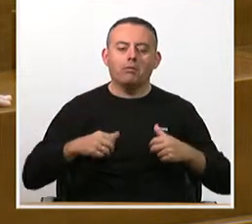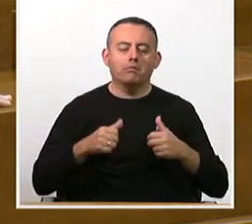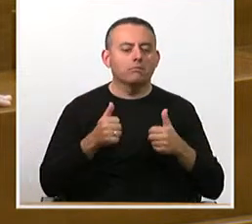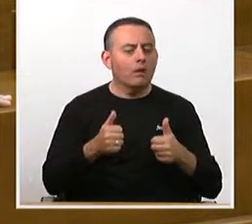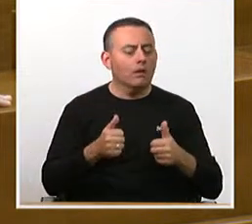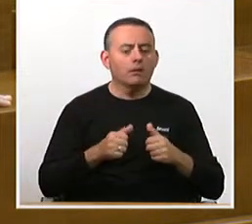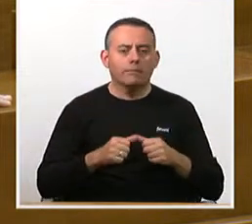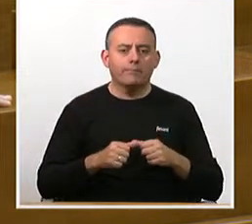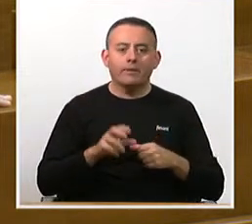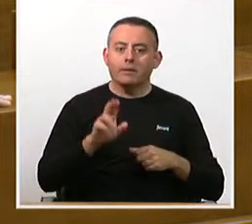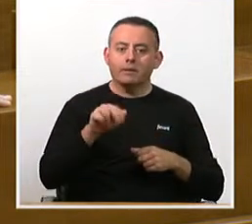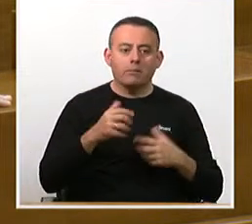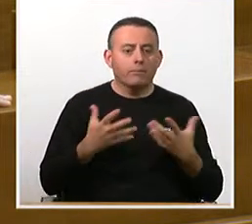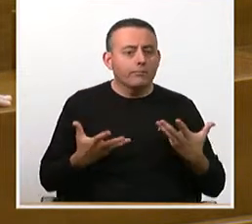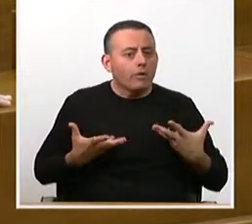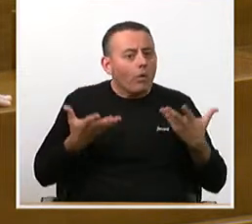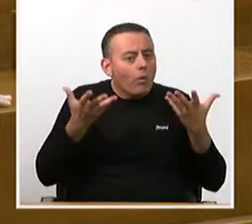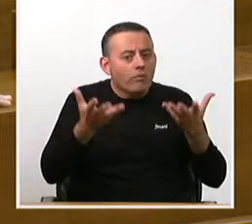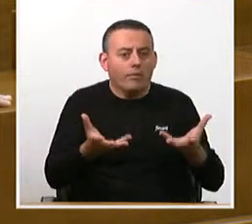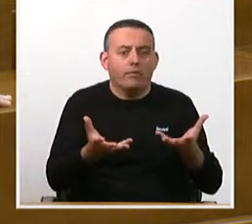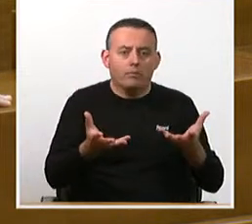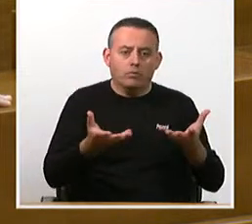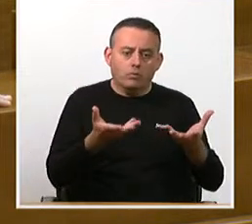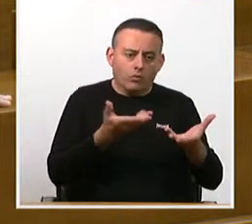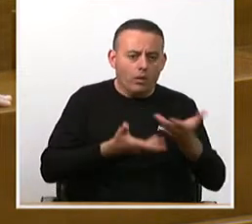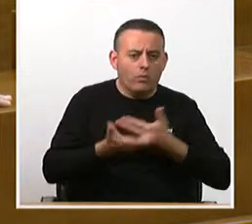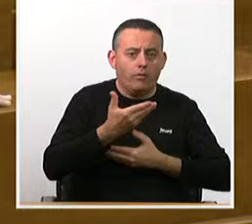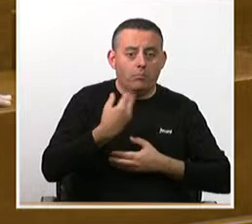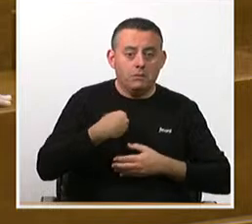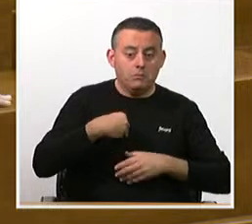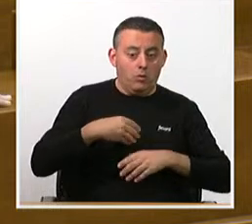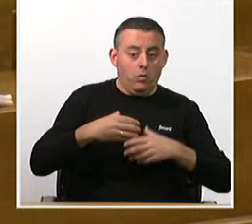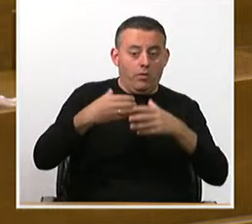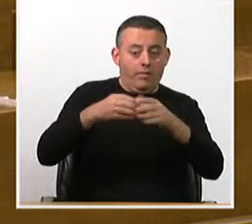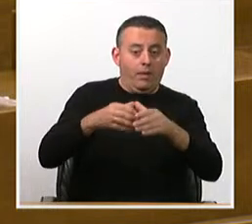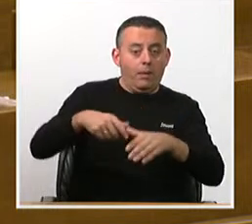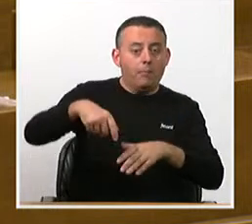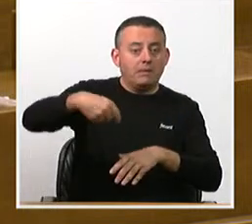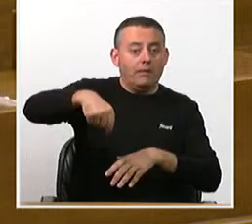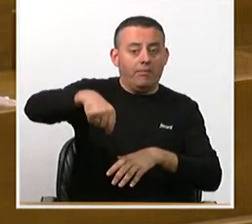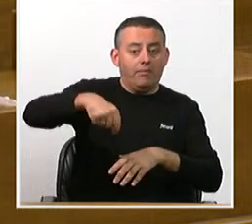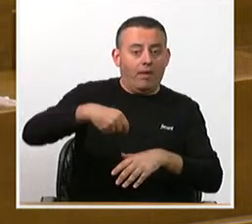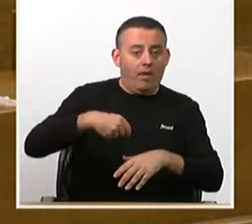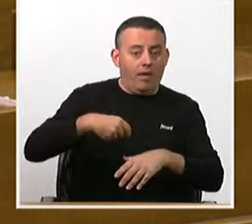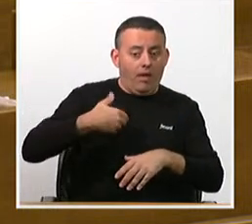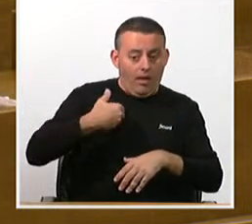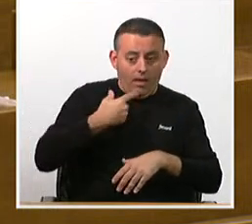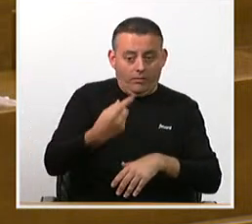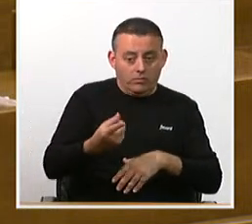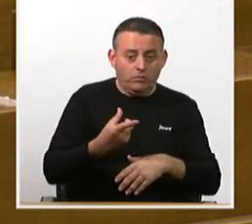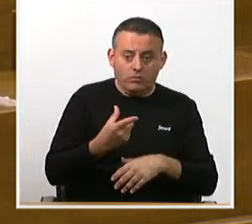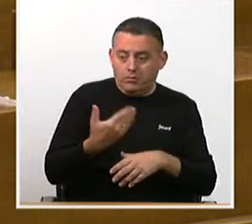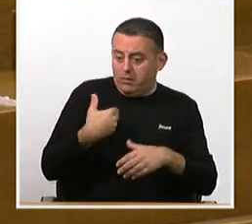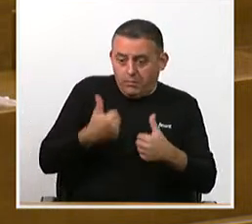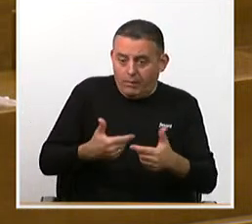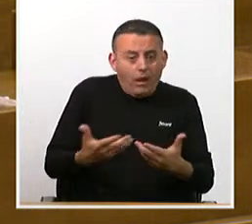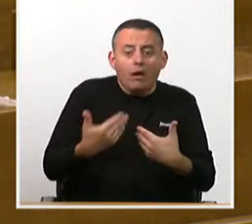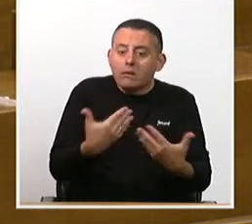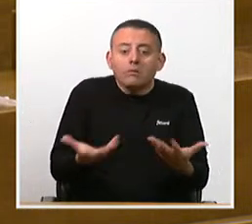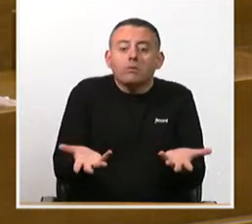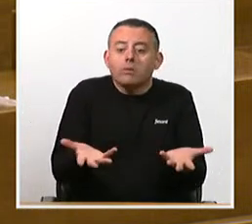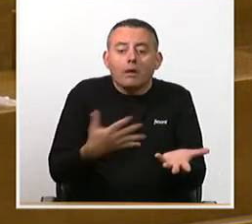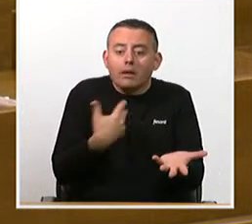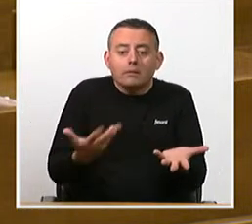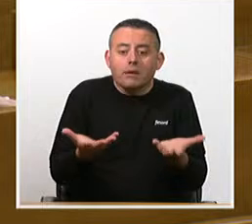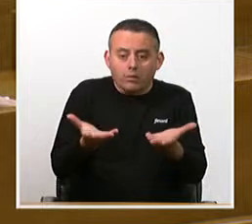de colabora Presidencia desde primer moment y ag en N